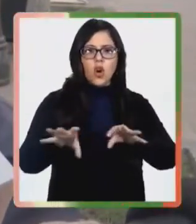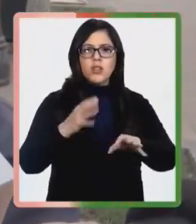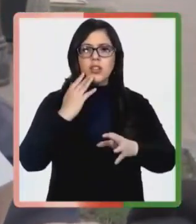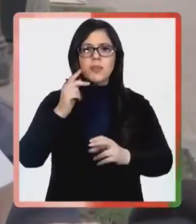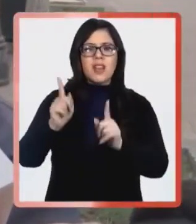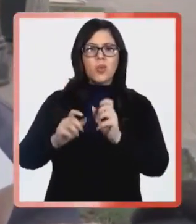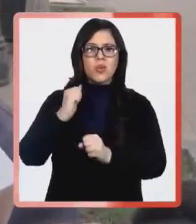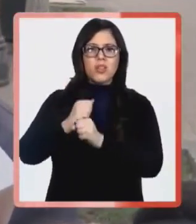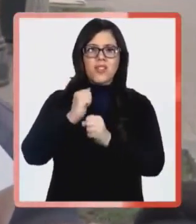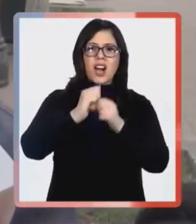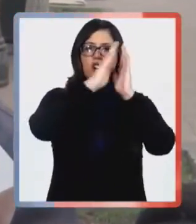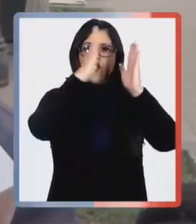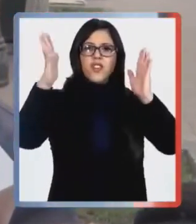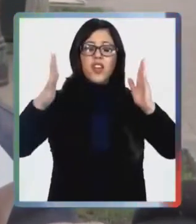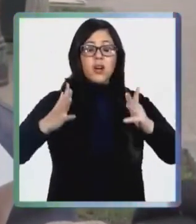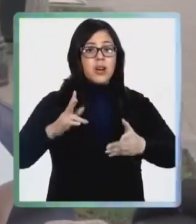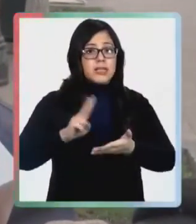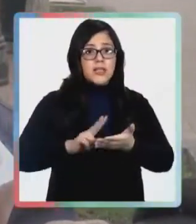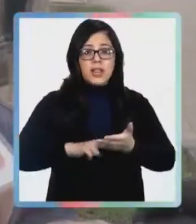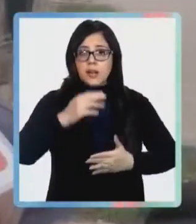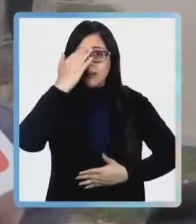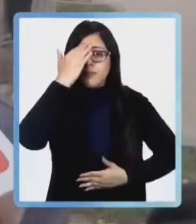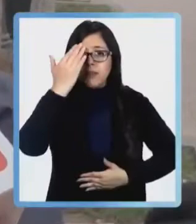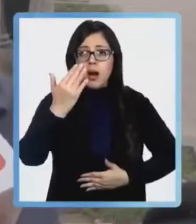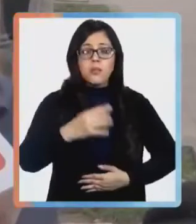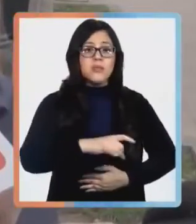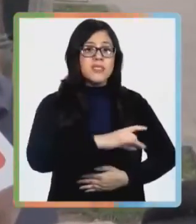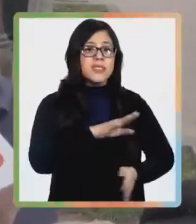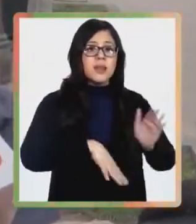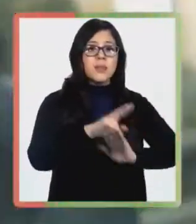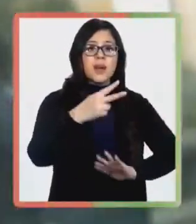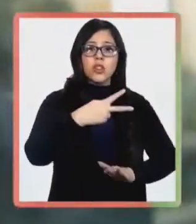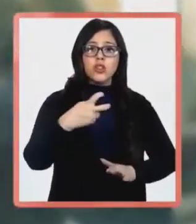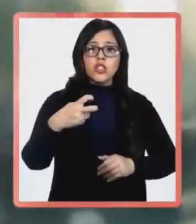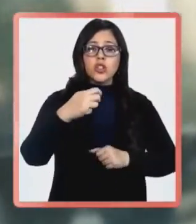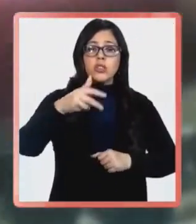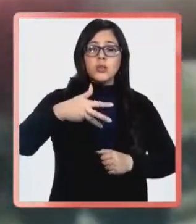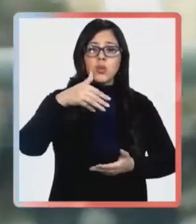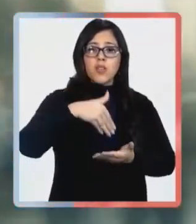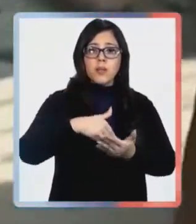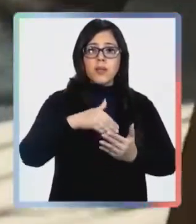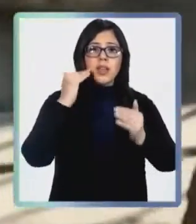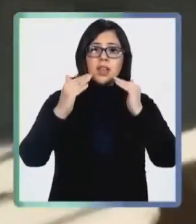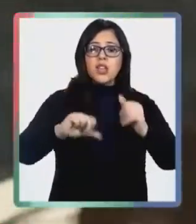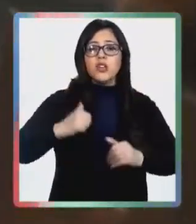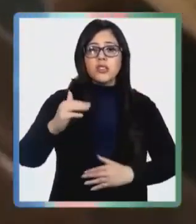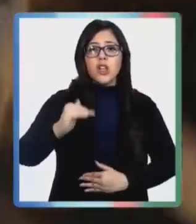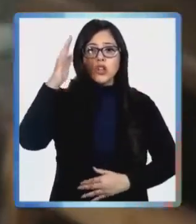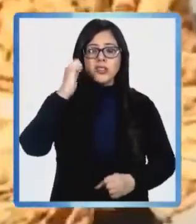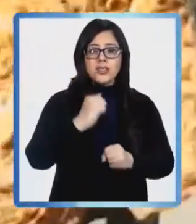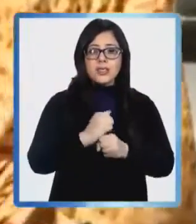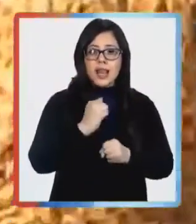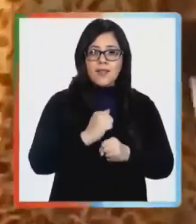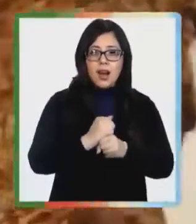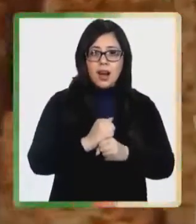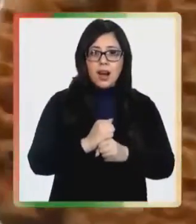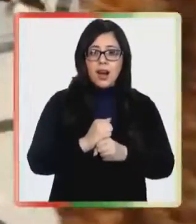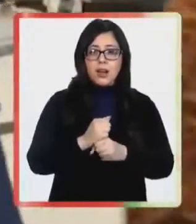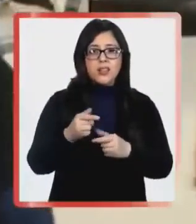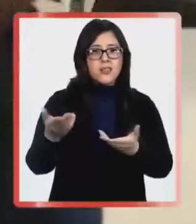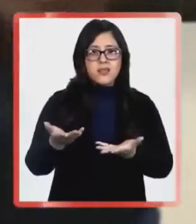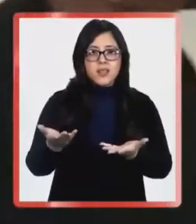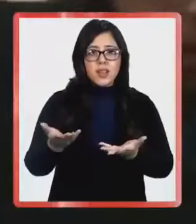ya trabajando así como en bodega encuentro terrible en verdad en chile más de 219 mil niños y adolescentes